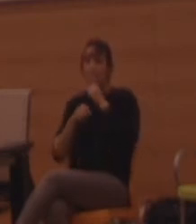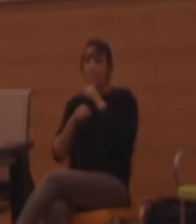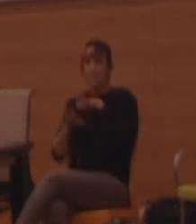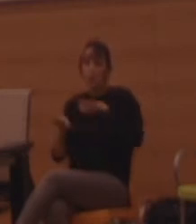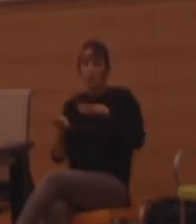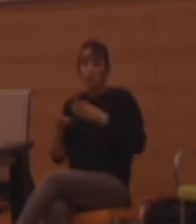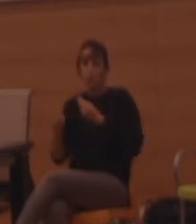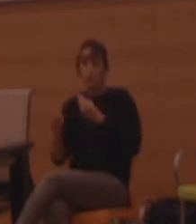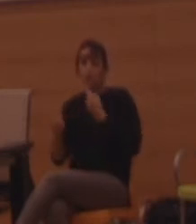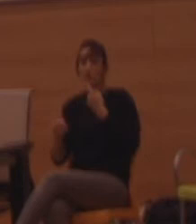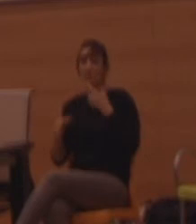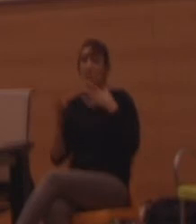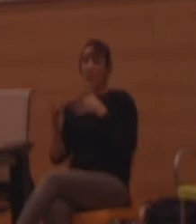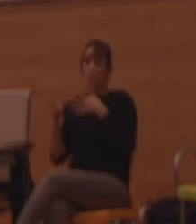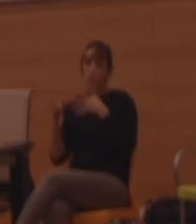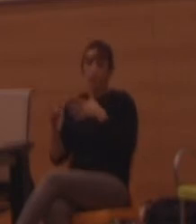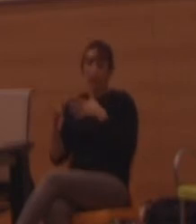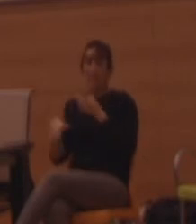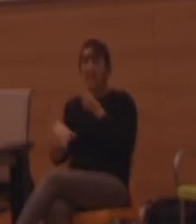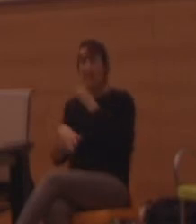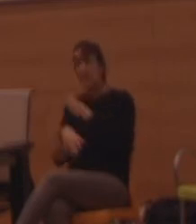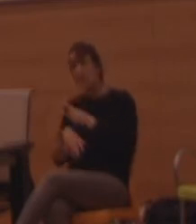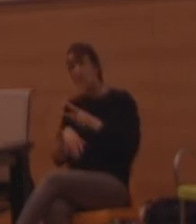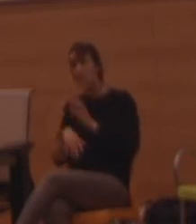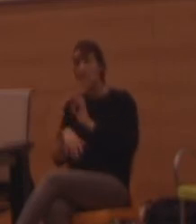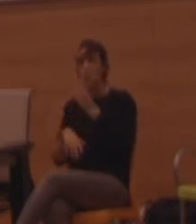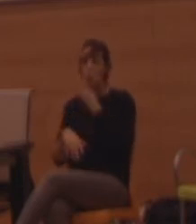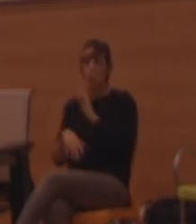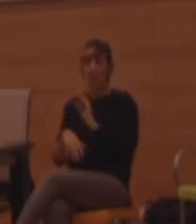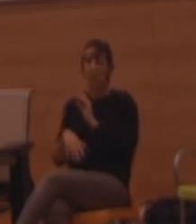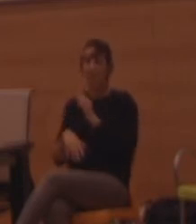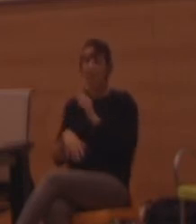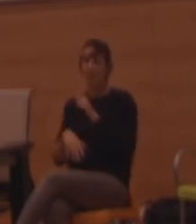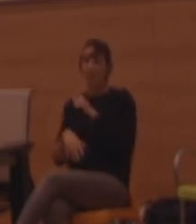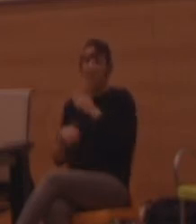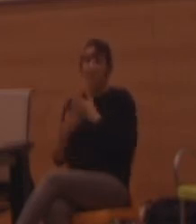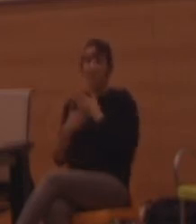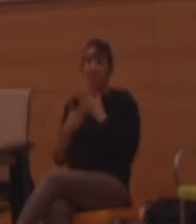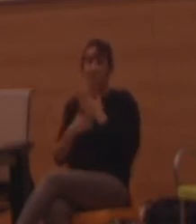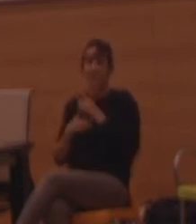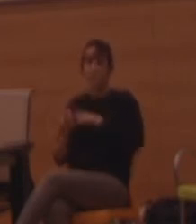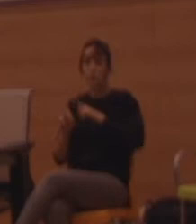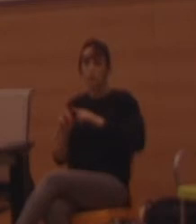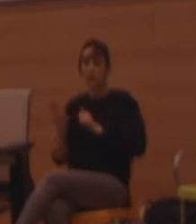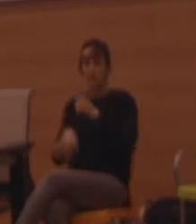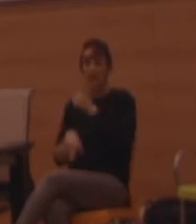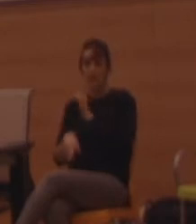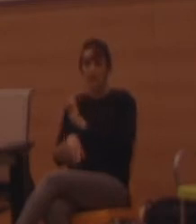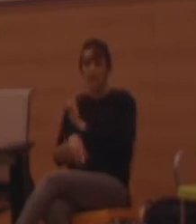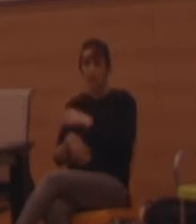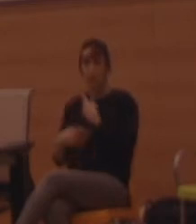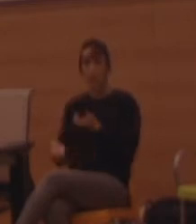debe utilizar más de 15, 20 días y tal. La experiencia que tenemos nosotros, sobre todo con pacientes isquémicos con heridas tendentes